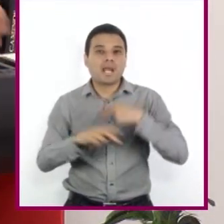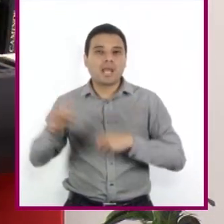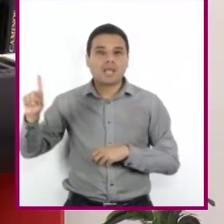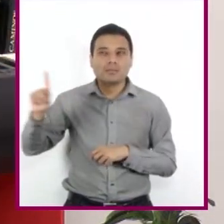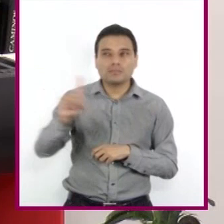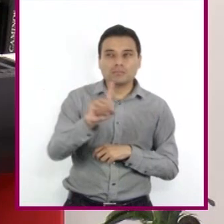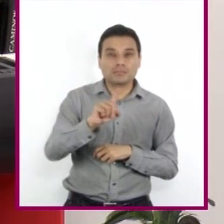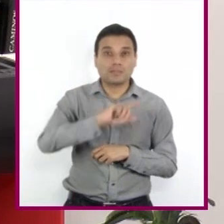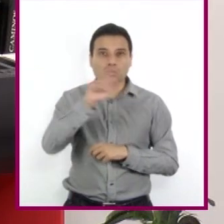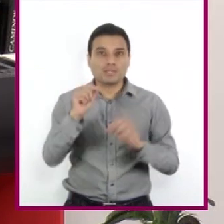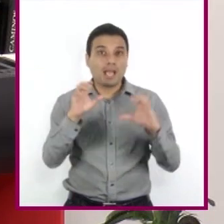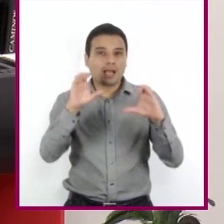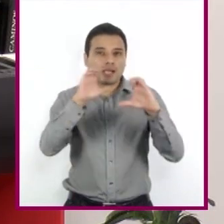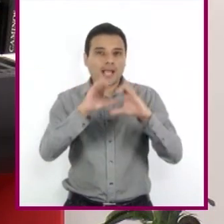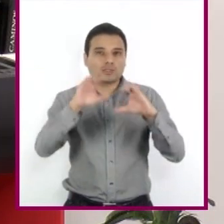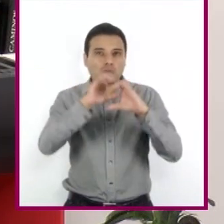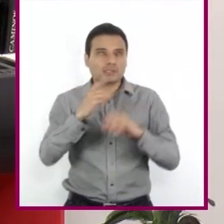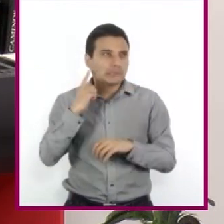esto.